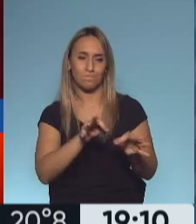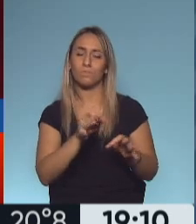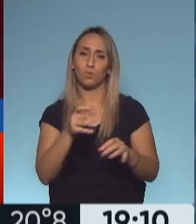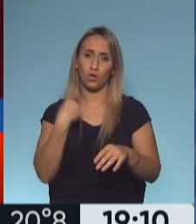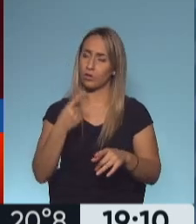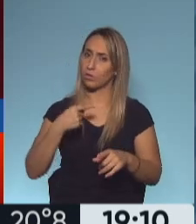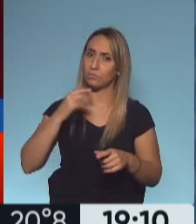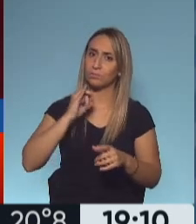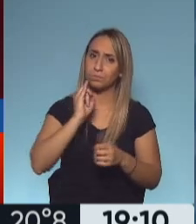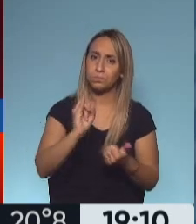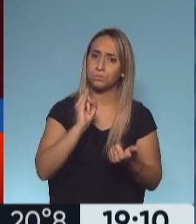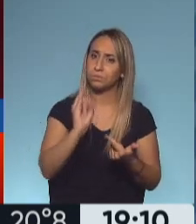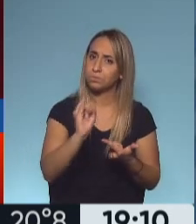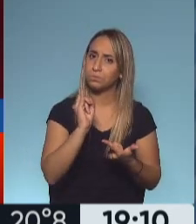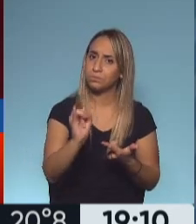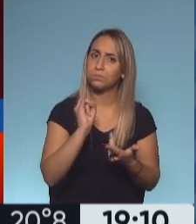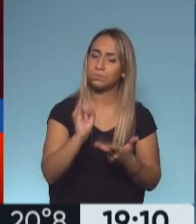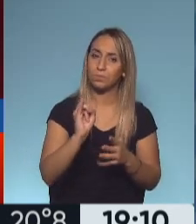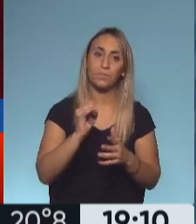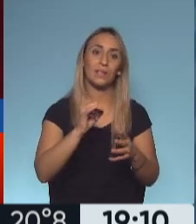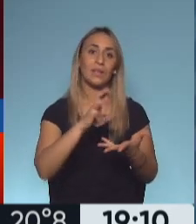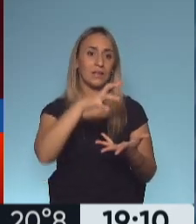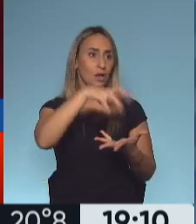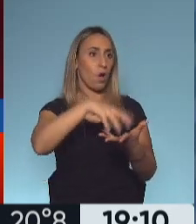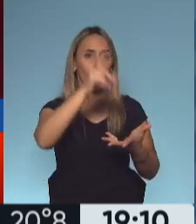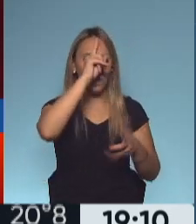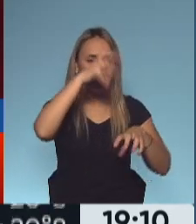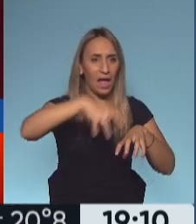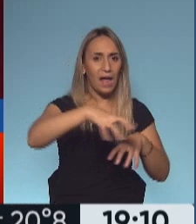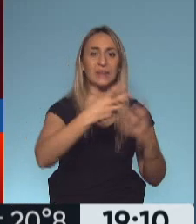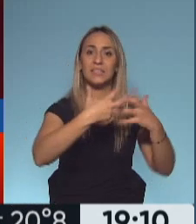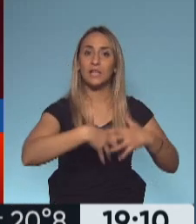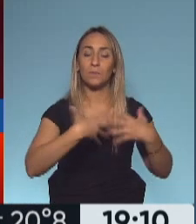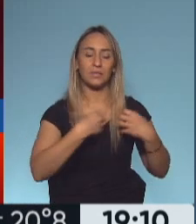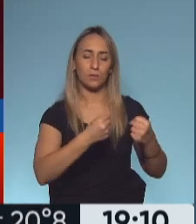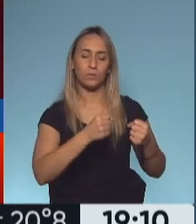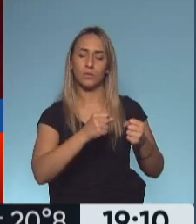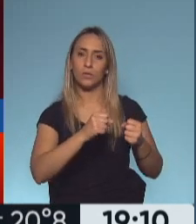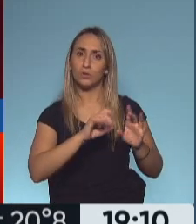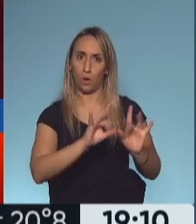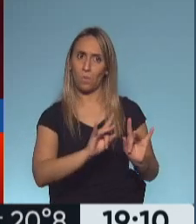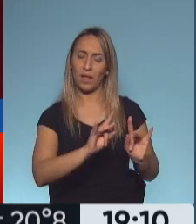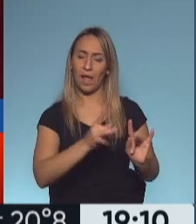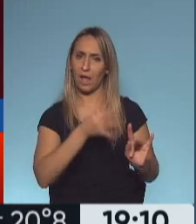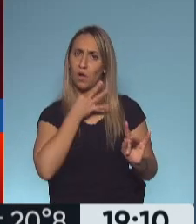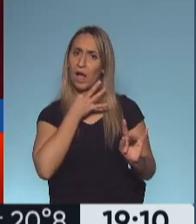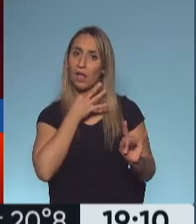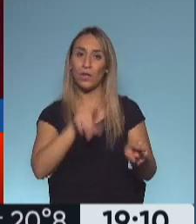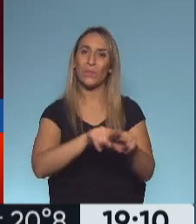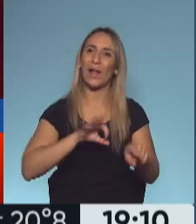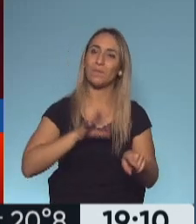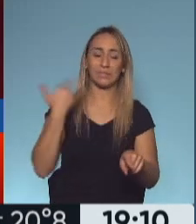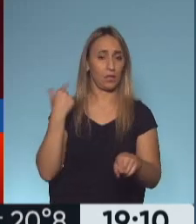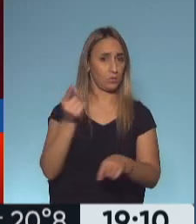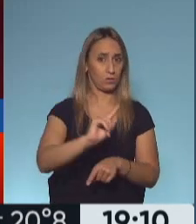forma permanente. Nuestro sistema de salud está en tensión. La situación no es la misma que el año pasado. No estamos en la misma